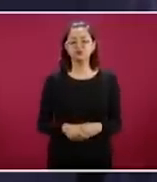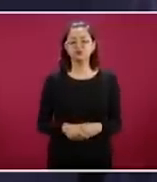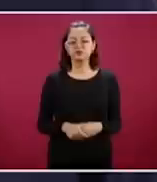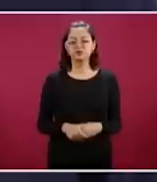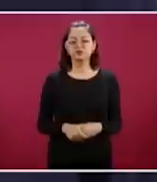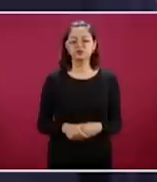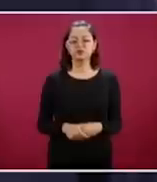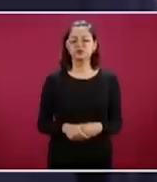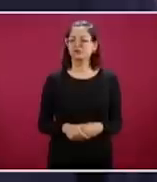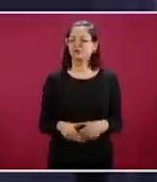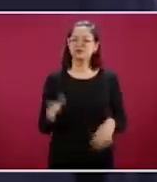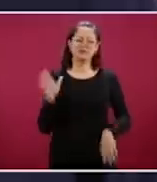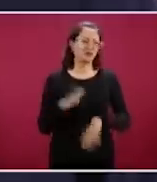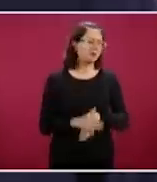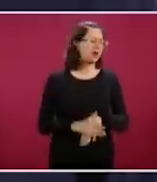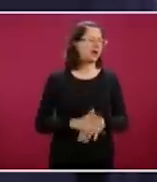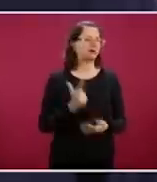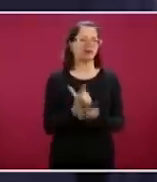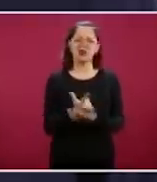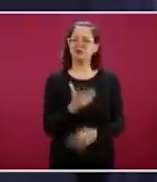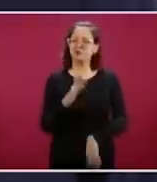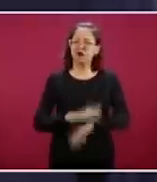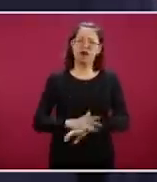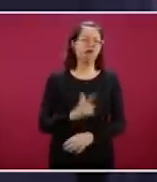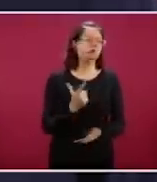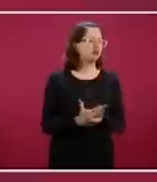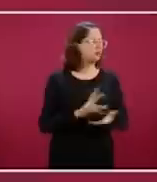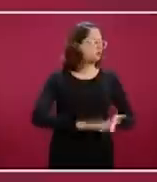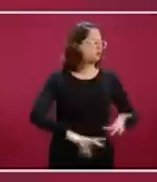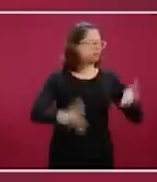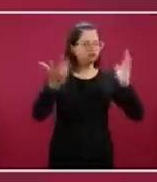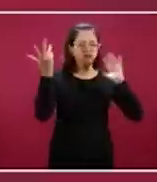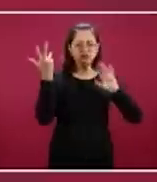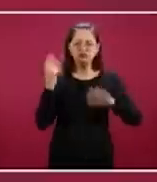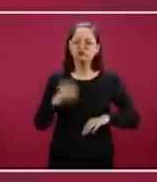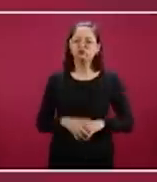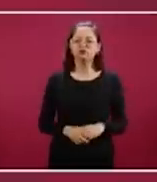Nada más agravó las cosas.